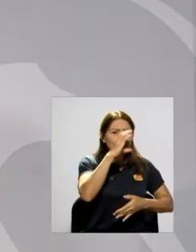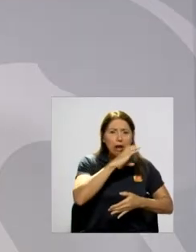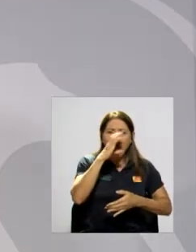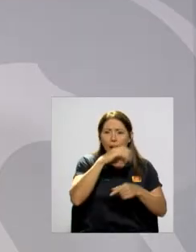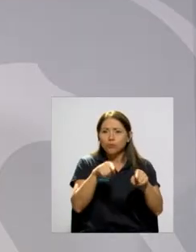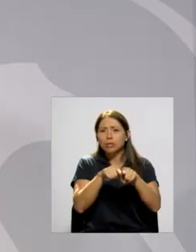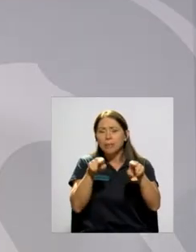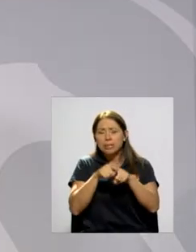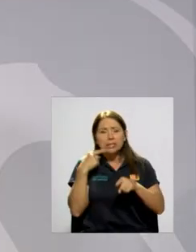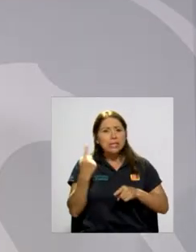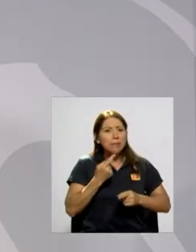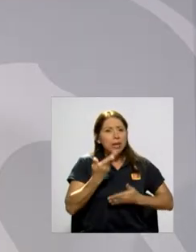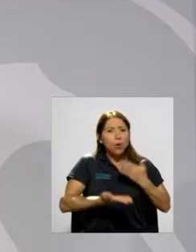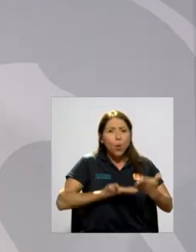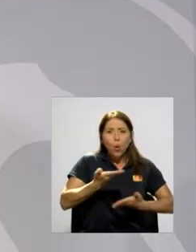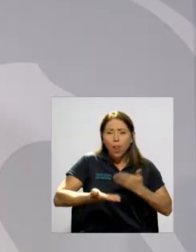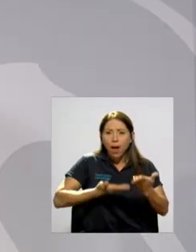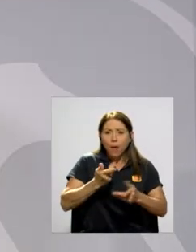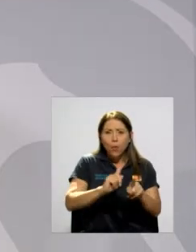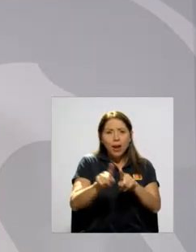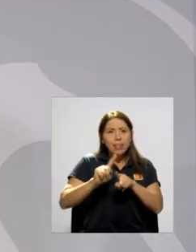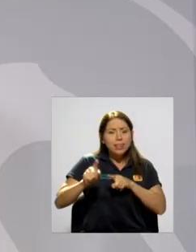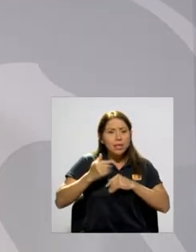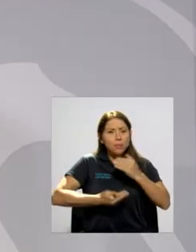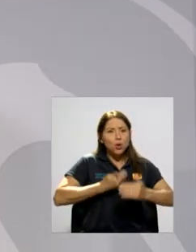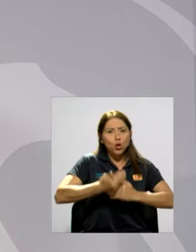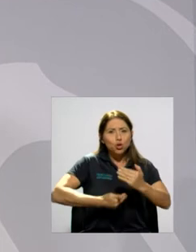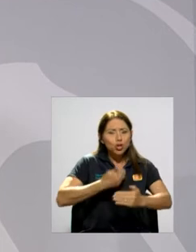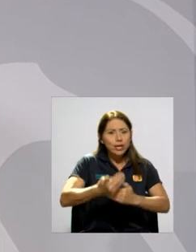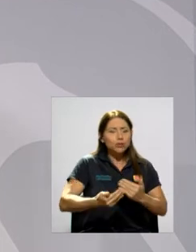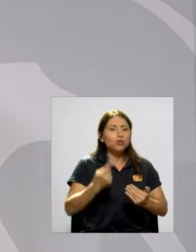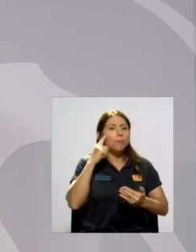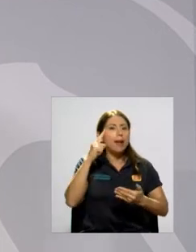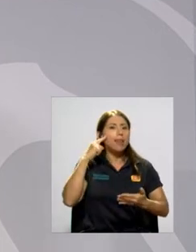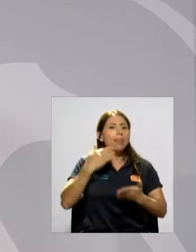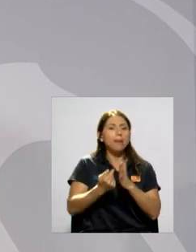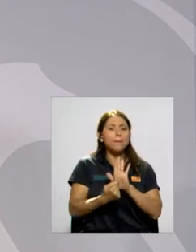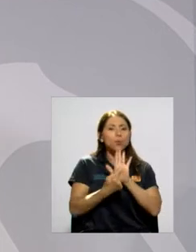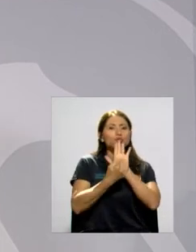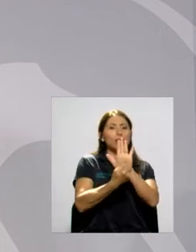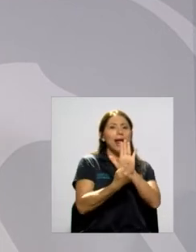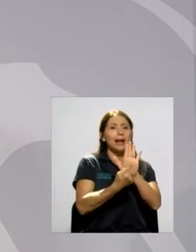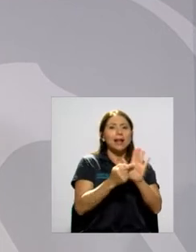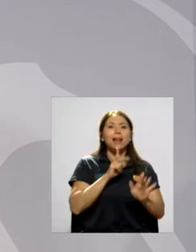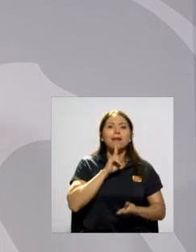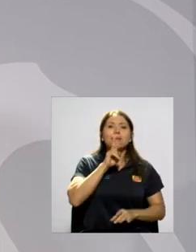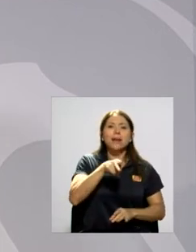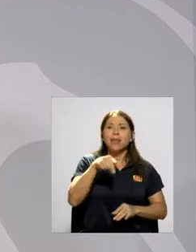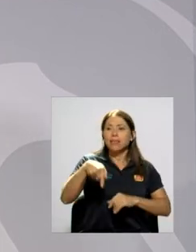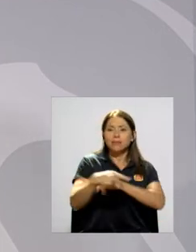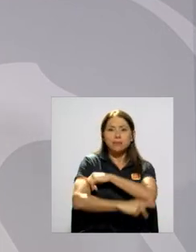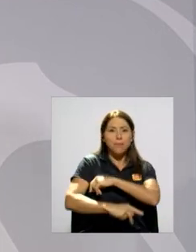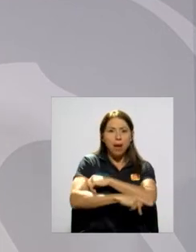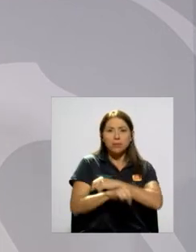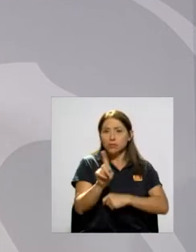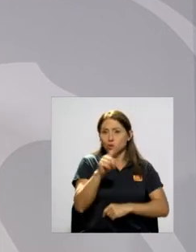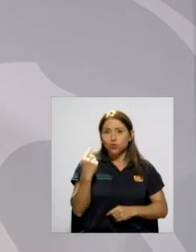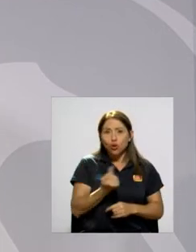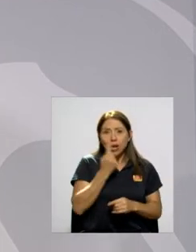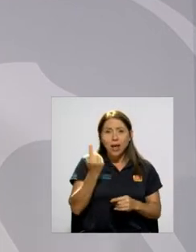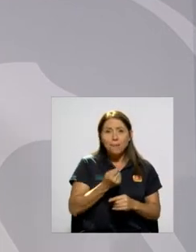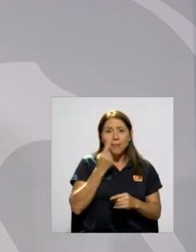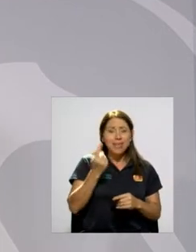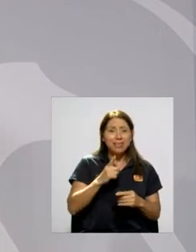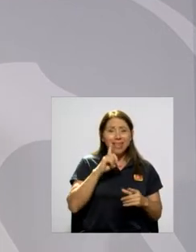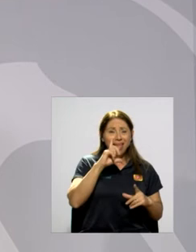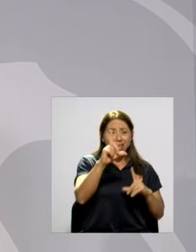tratamos de colaborar en procesos de mostrar la realidad de este país, no solamente desde la equidistancia, sino